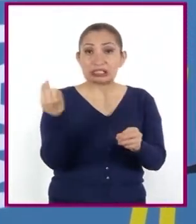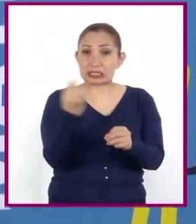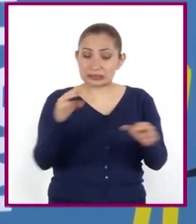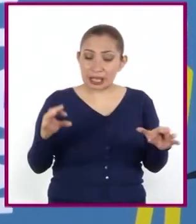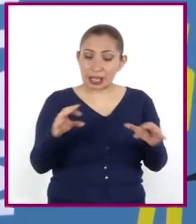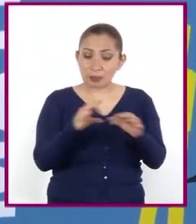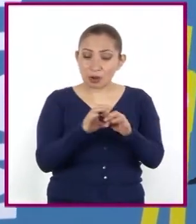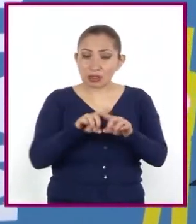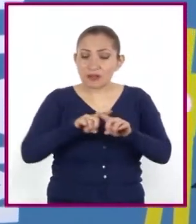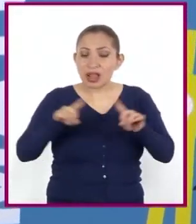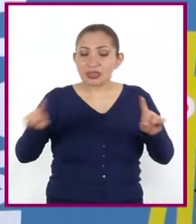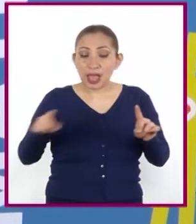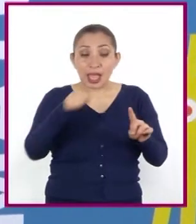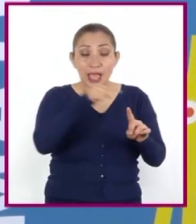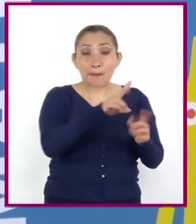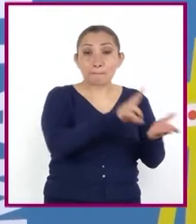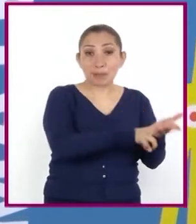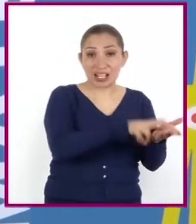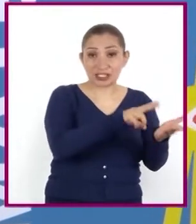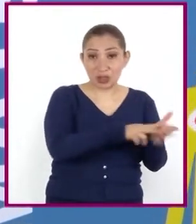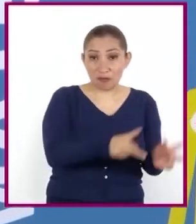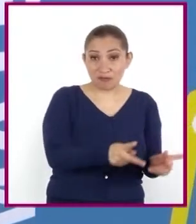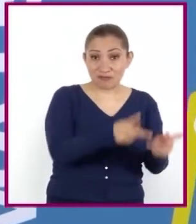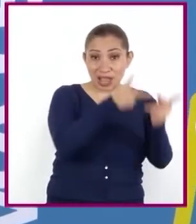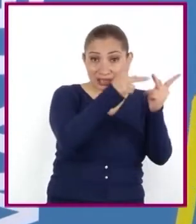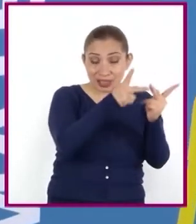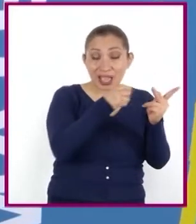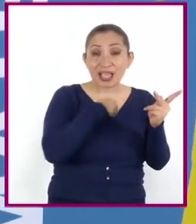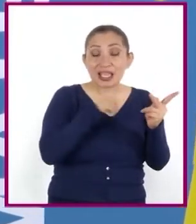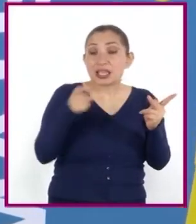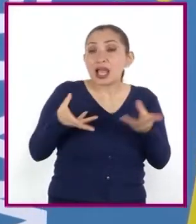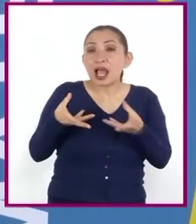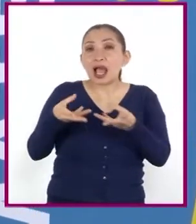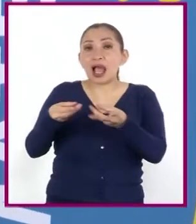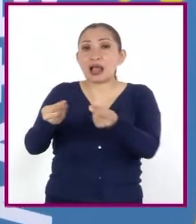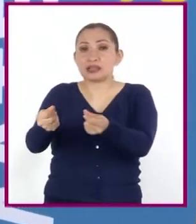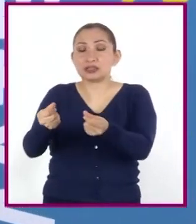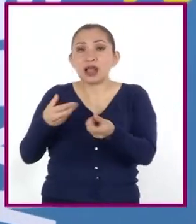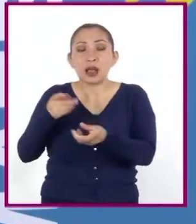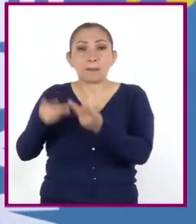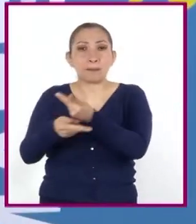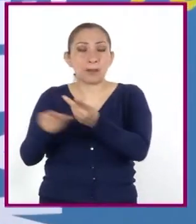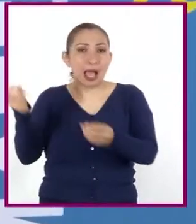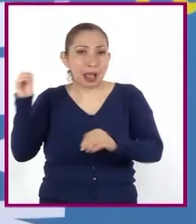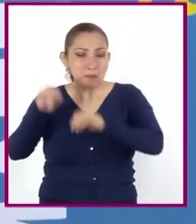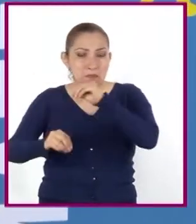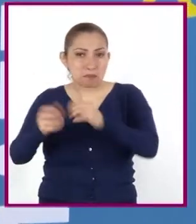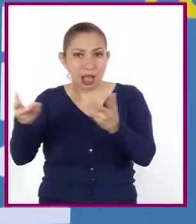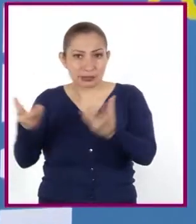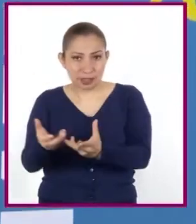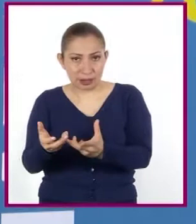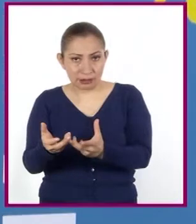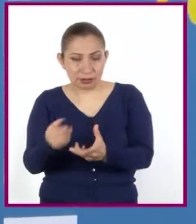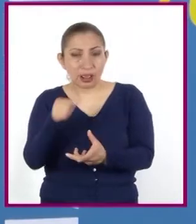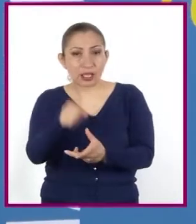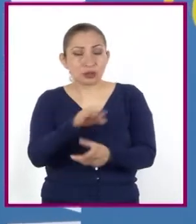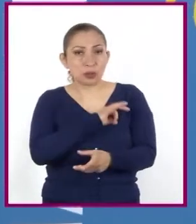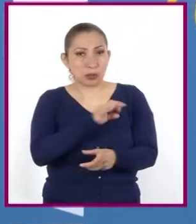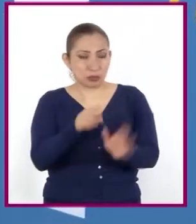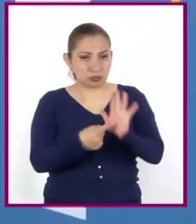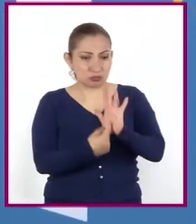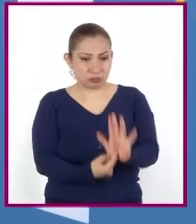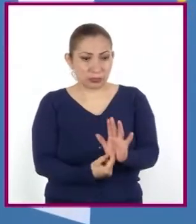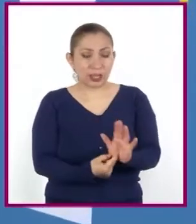la diferencia entre el precio de venta del artículo y el costo de producción. Esto lo podemos expresar